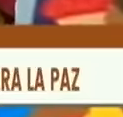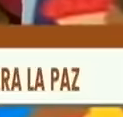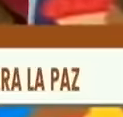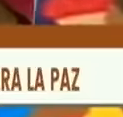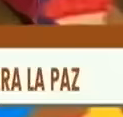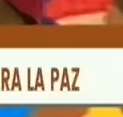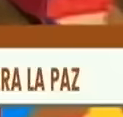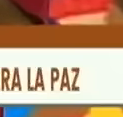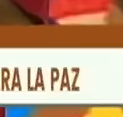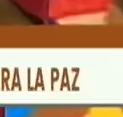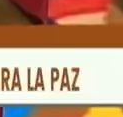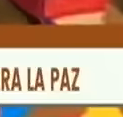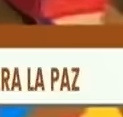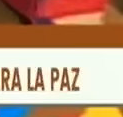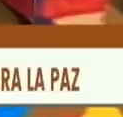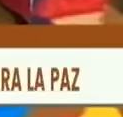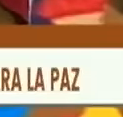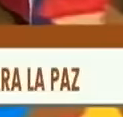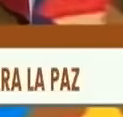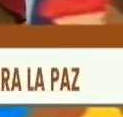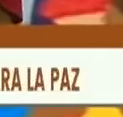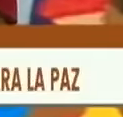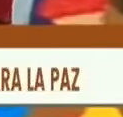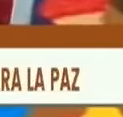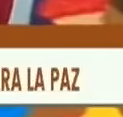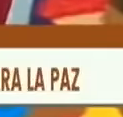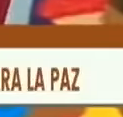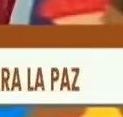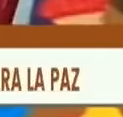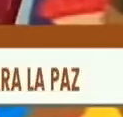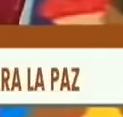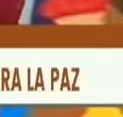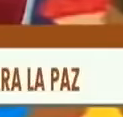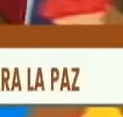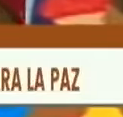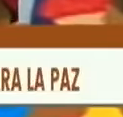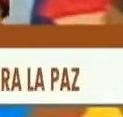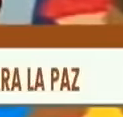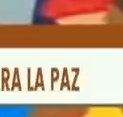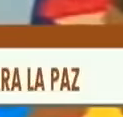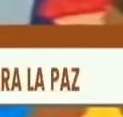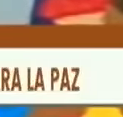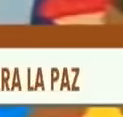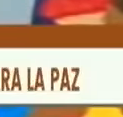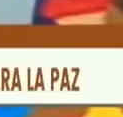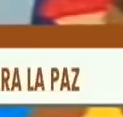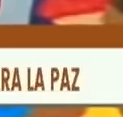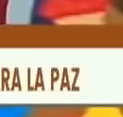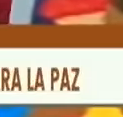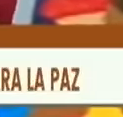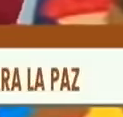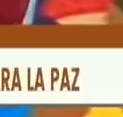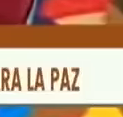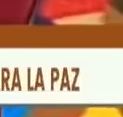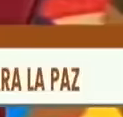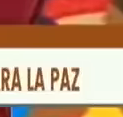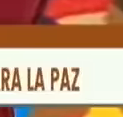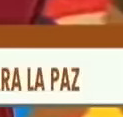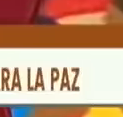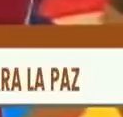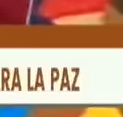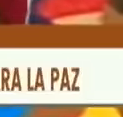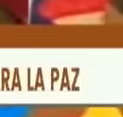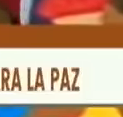hay que atacar en el momento oportuno. Si nos cortan la electricidad, que lo han hecho. Si nos cortan